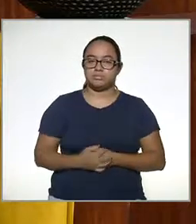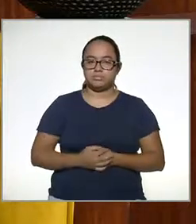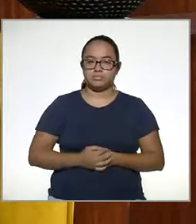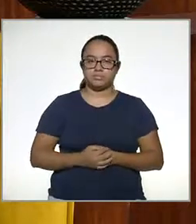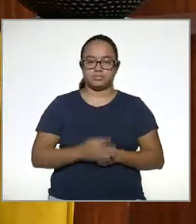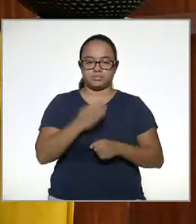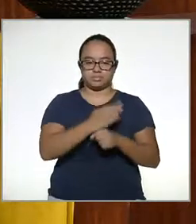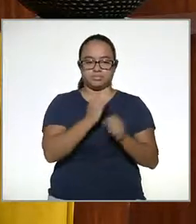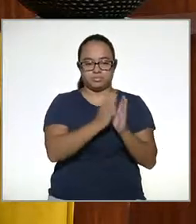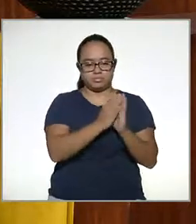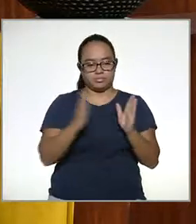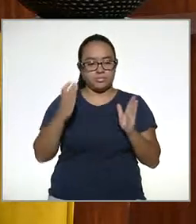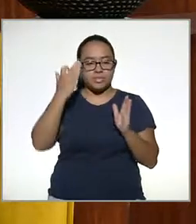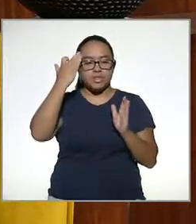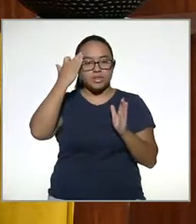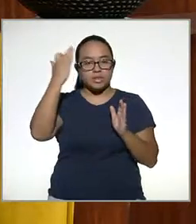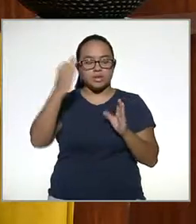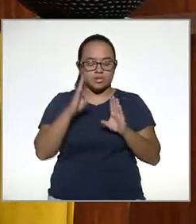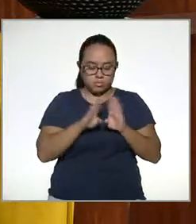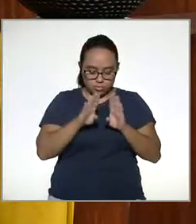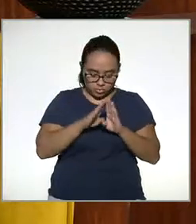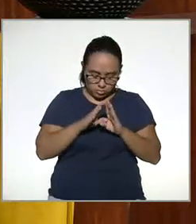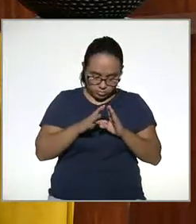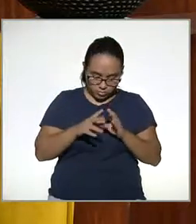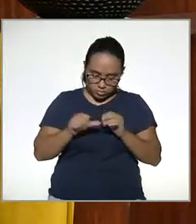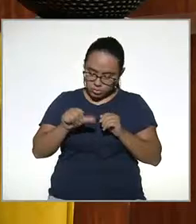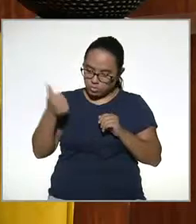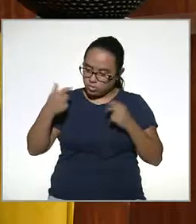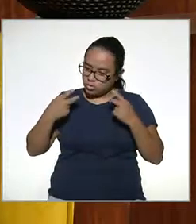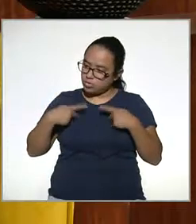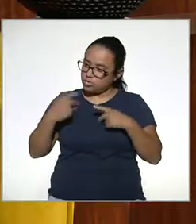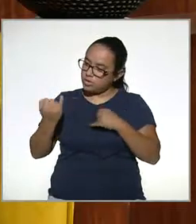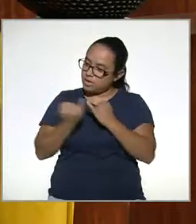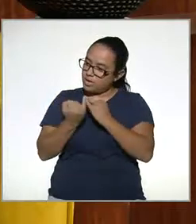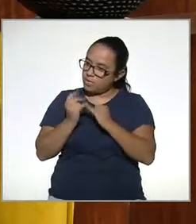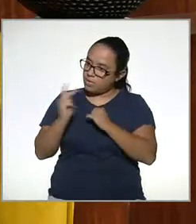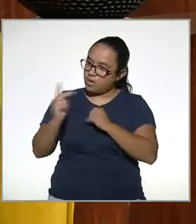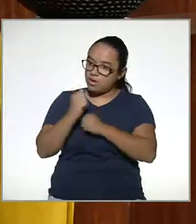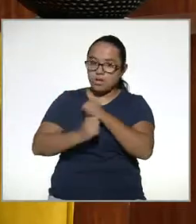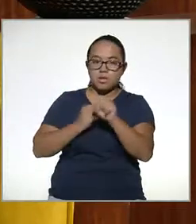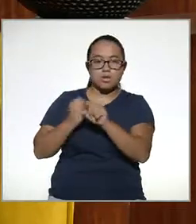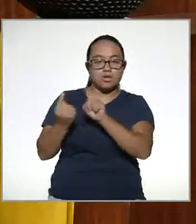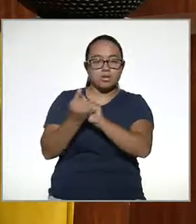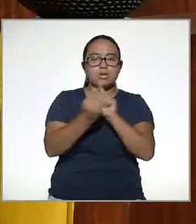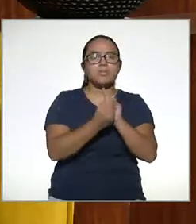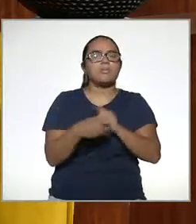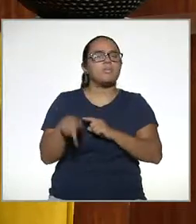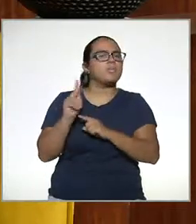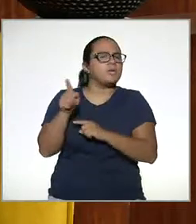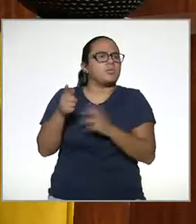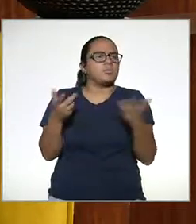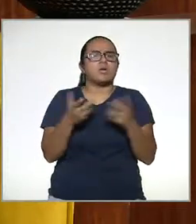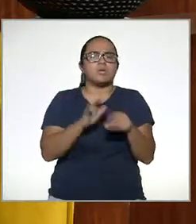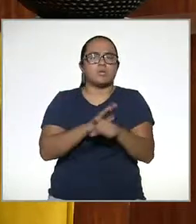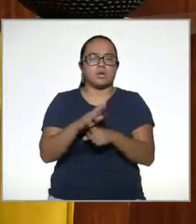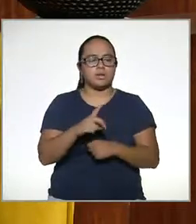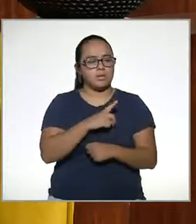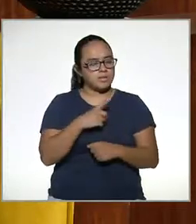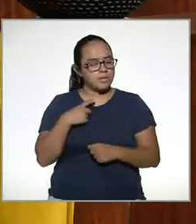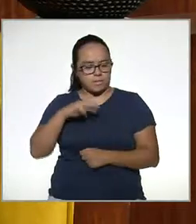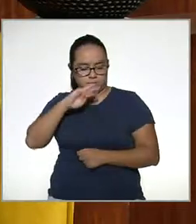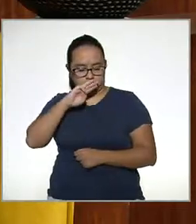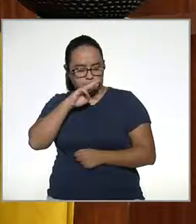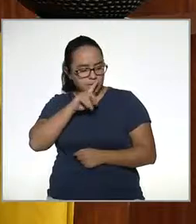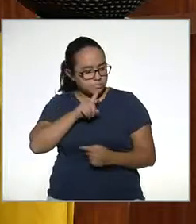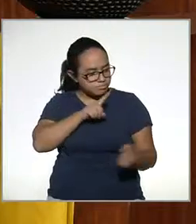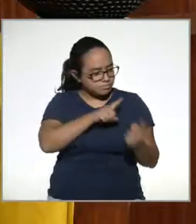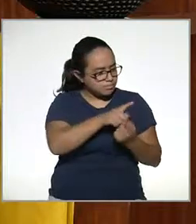en esa etapa de poder encontrarse con otros. ¿Qué puede hacer una madre en este caso? Pues, acercarse también y preguntarle, ¿no?